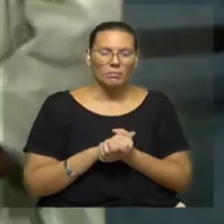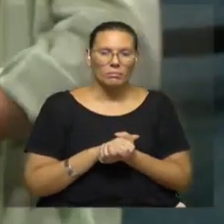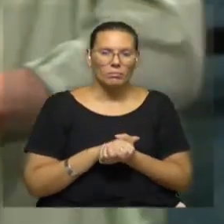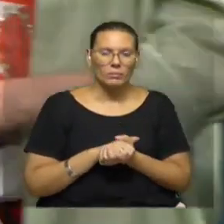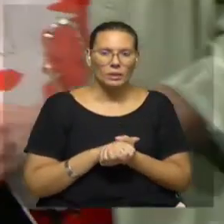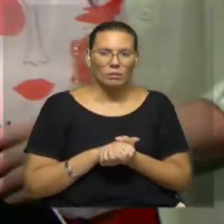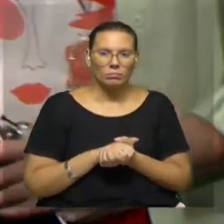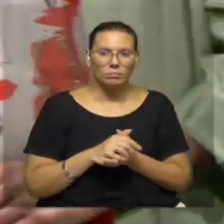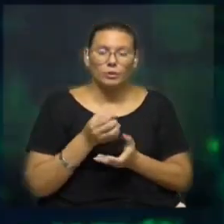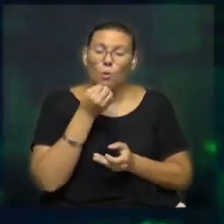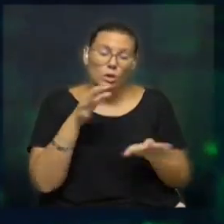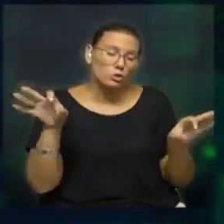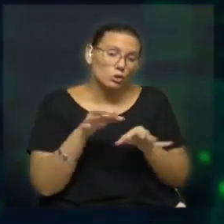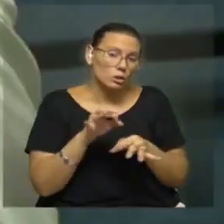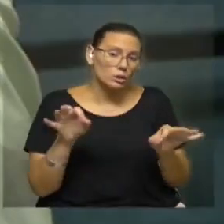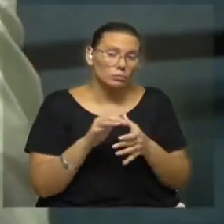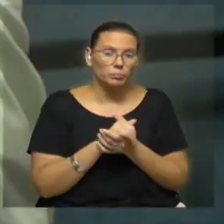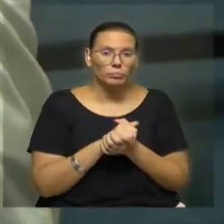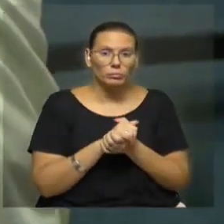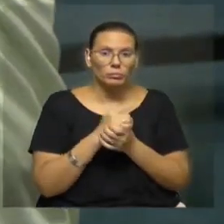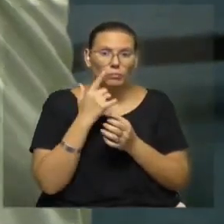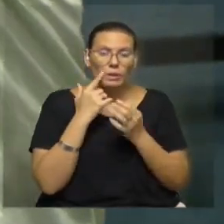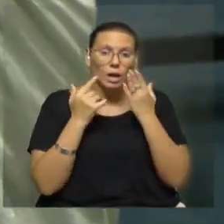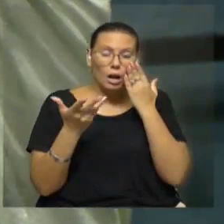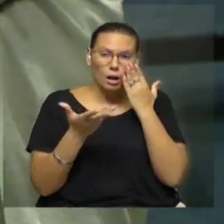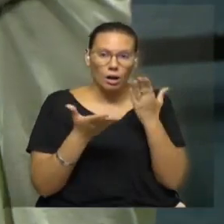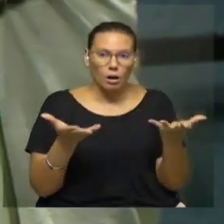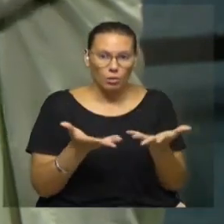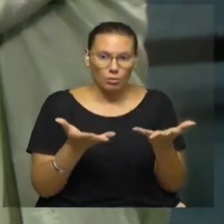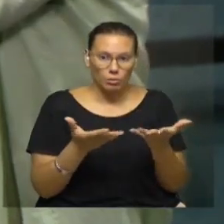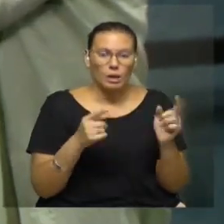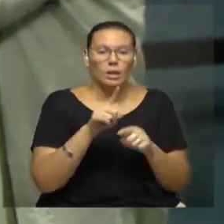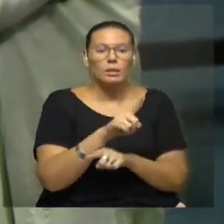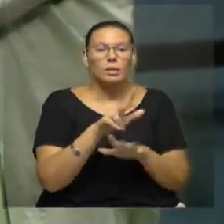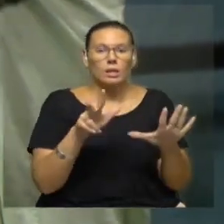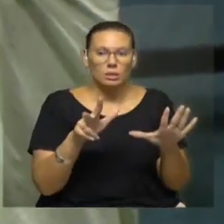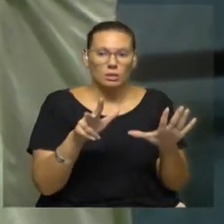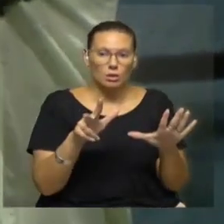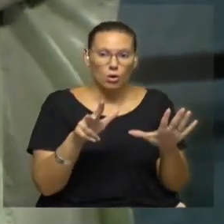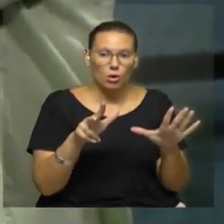divino. Y es buen sonido. Bueno, ¿cómo se viene? Se viene ahora el toque del 18